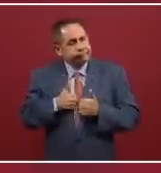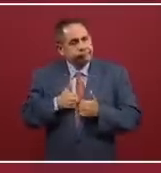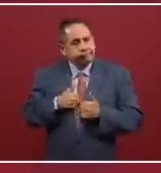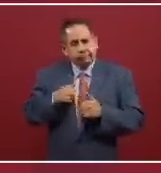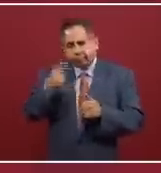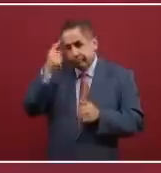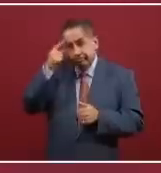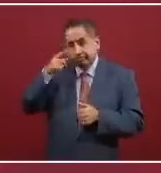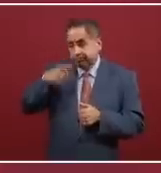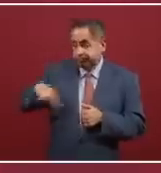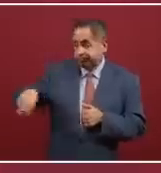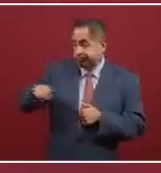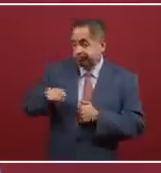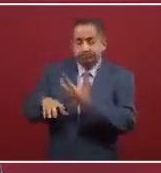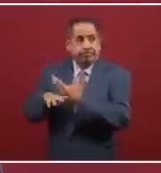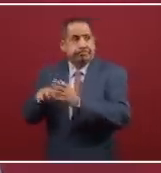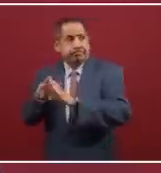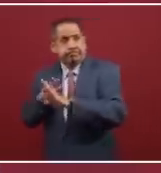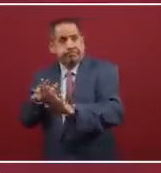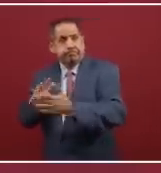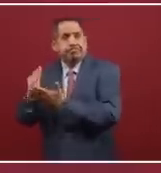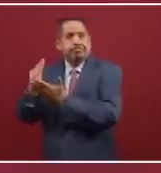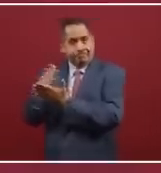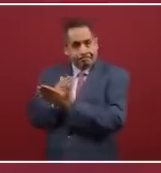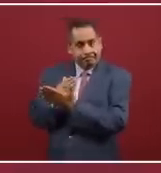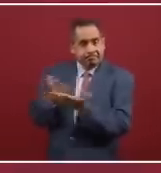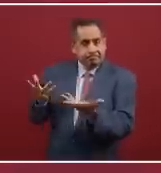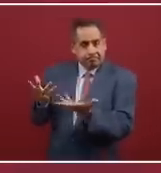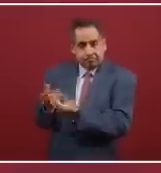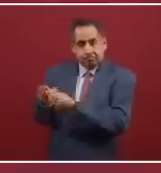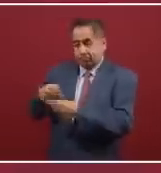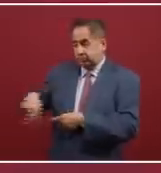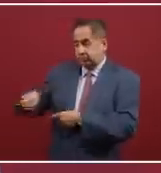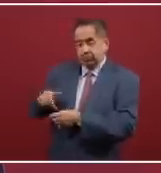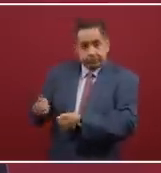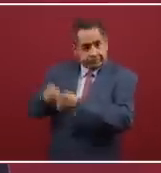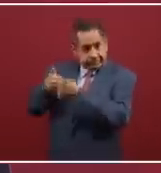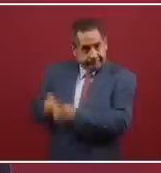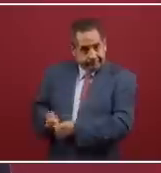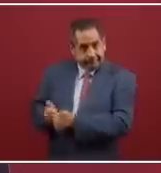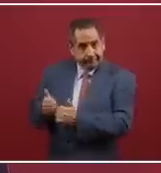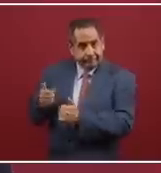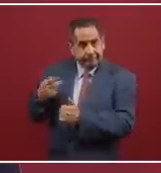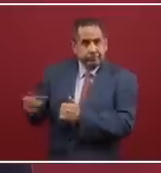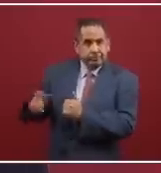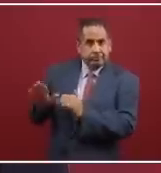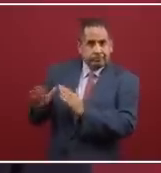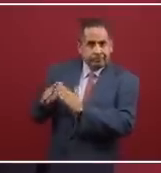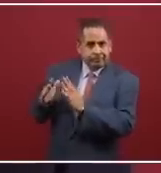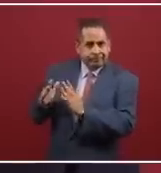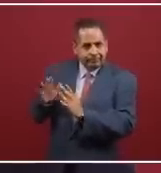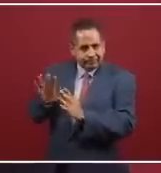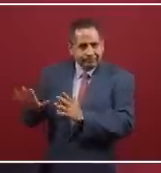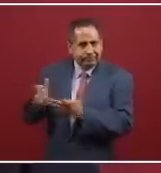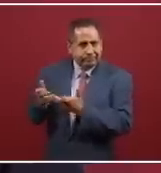d y enfrentar el fenómeno migratorio en